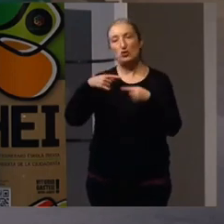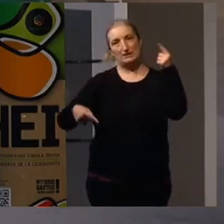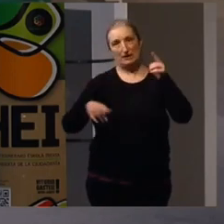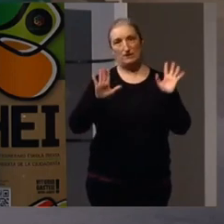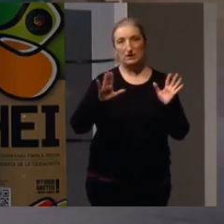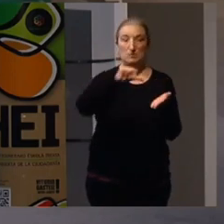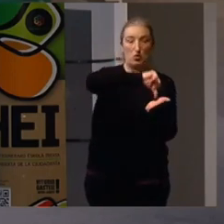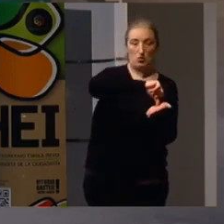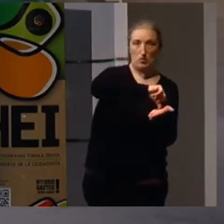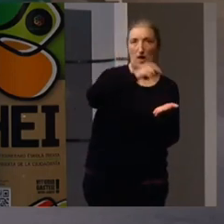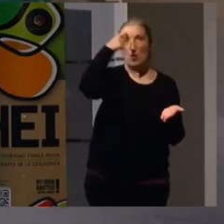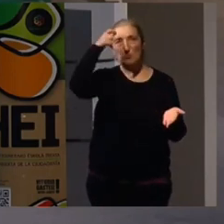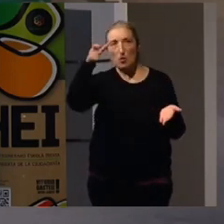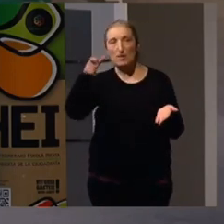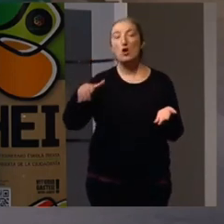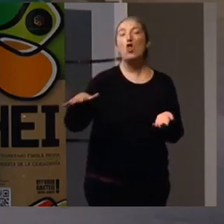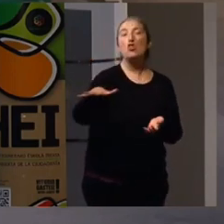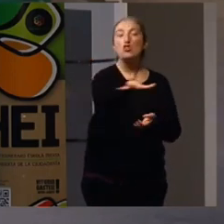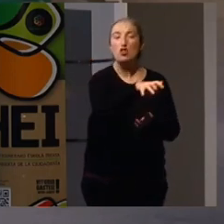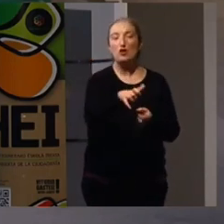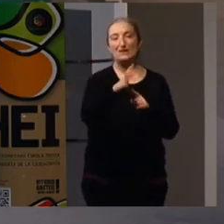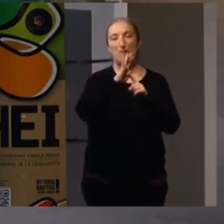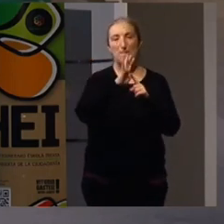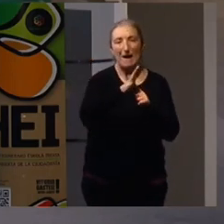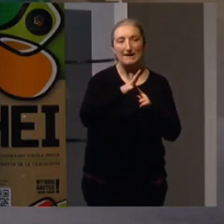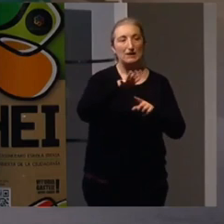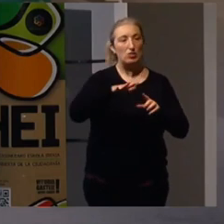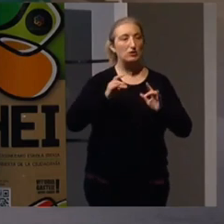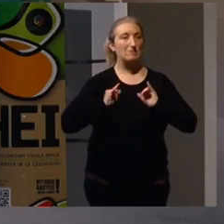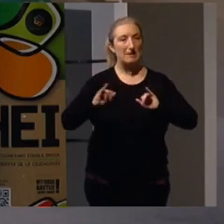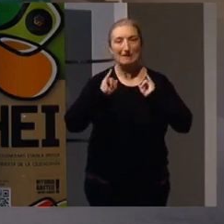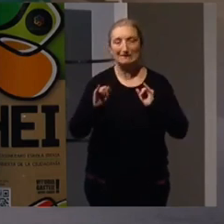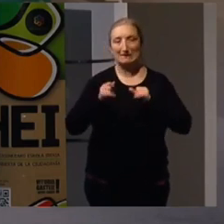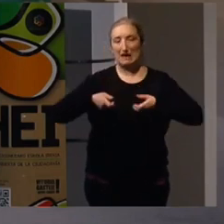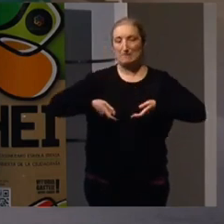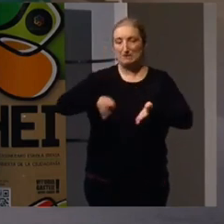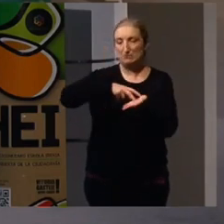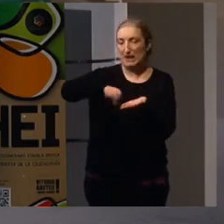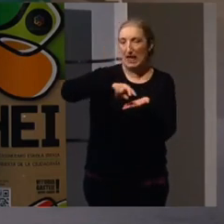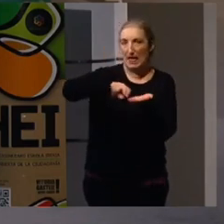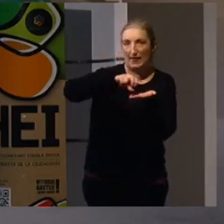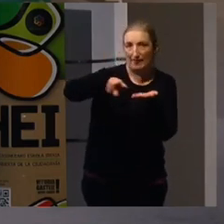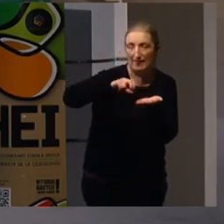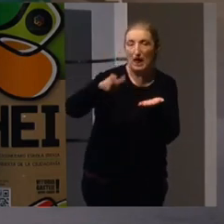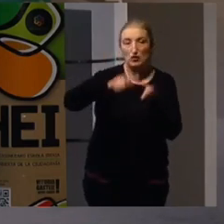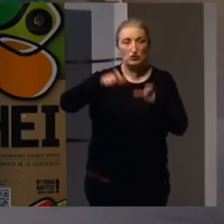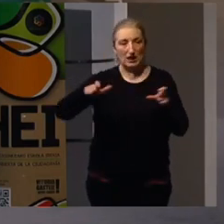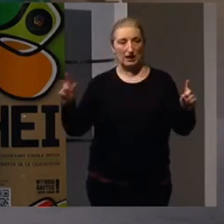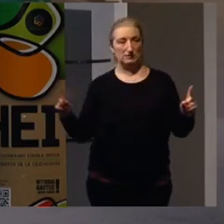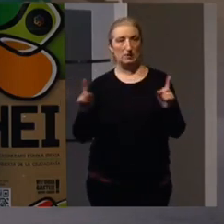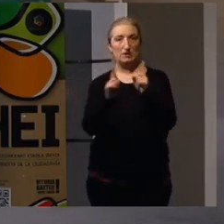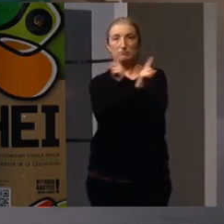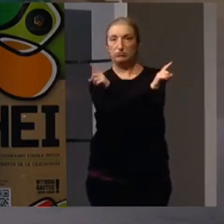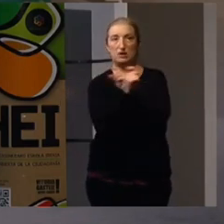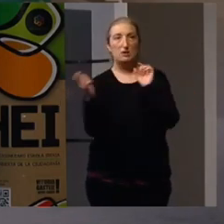que una ciudad o que un pueblo tengan lugares de encuentro, tengan parques, tengan sitios por donde se, ¿no?, tengan calles peatonales, tengan un lugar donde la gente puede